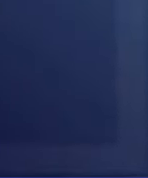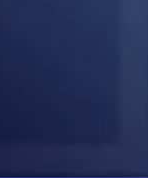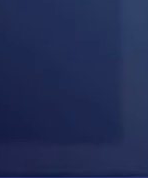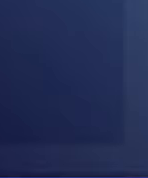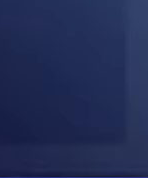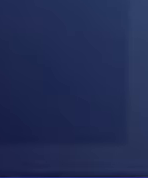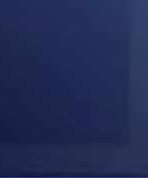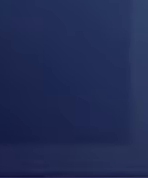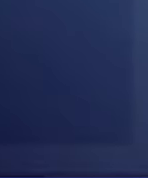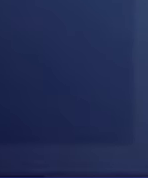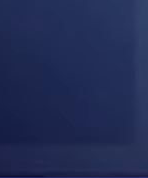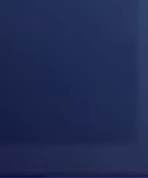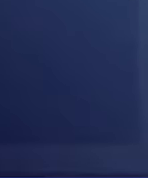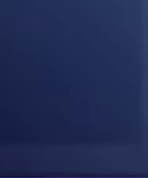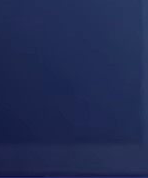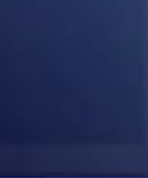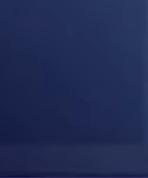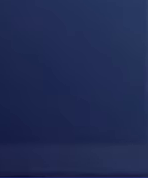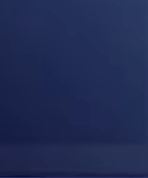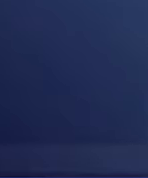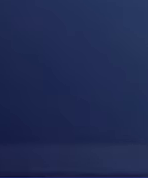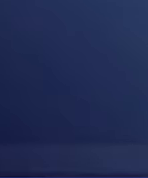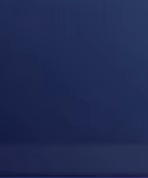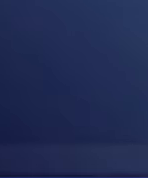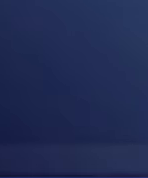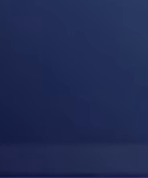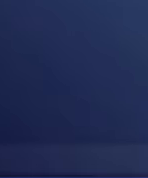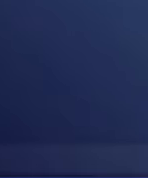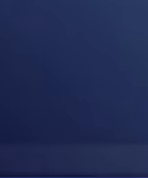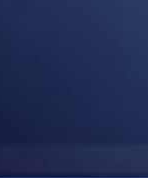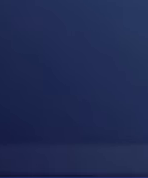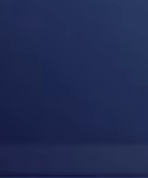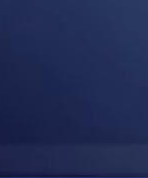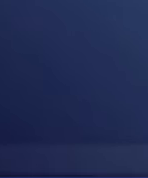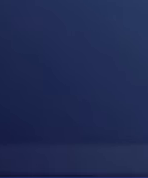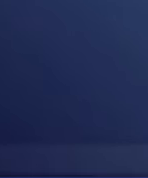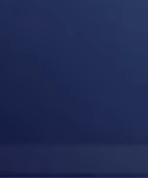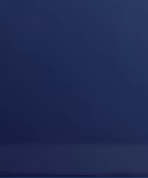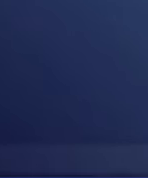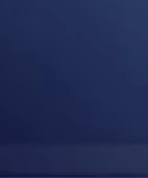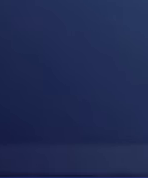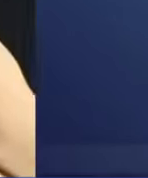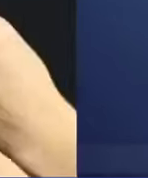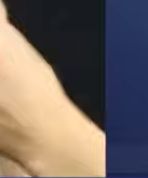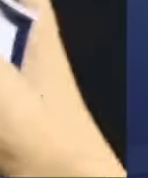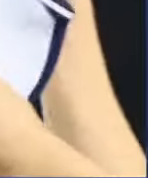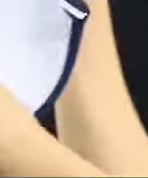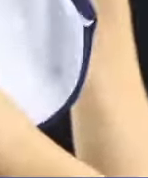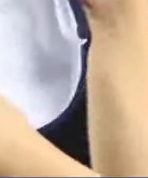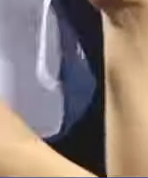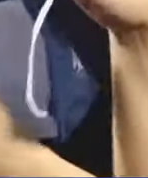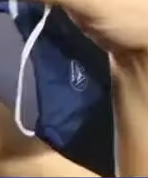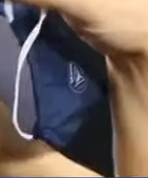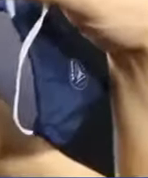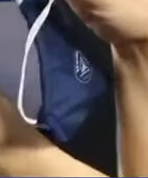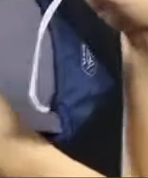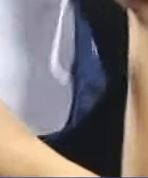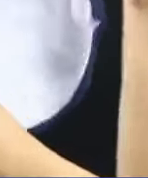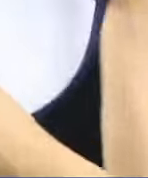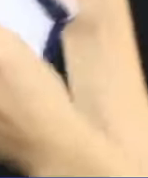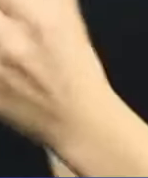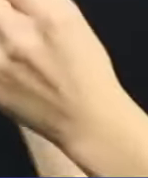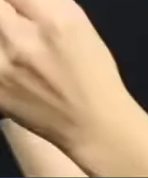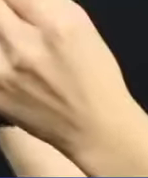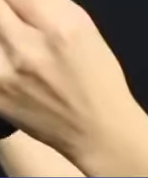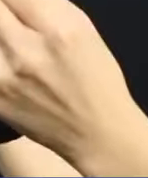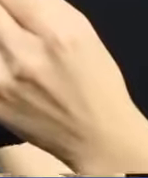Paso 1. Lávese las manos con agua y jabón o use solución alcohólica. Paso 2. Verifique que la